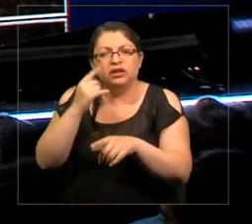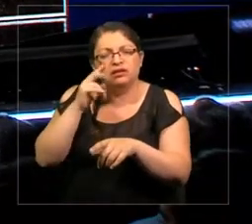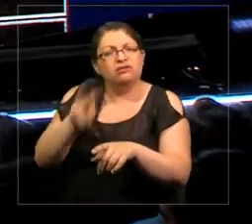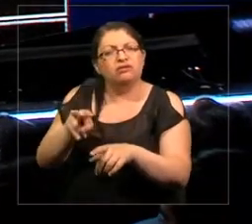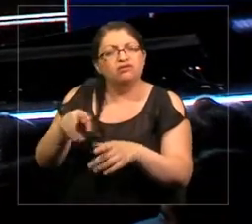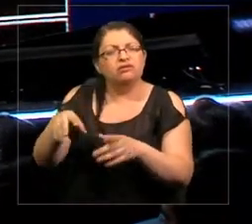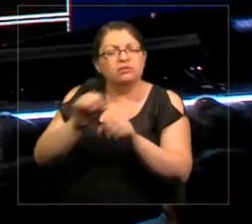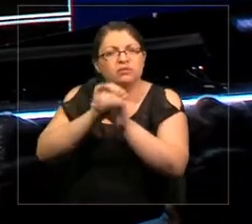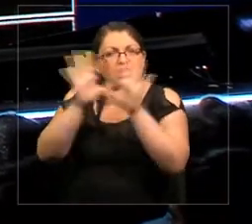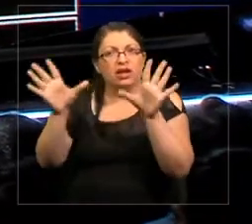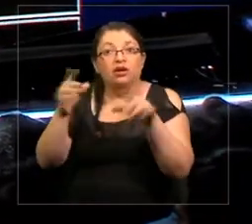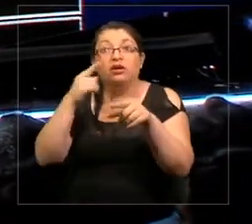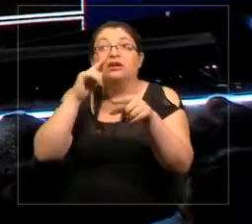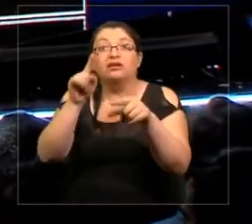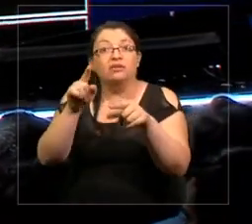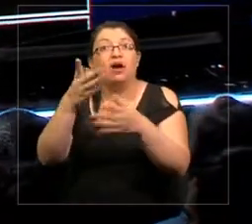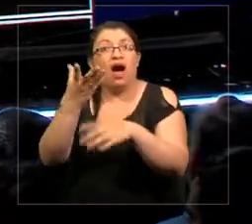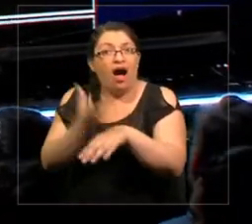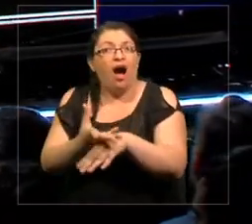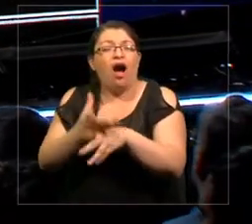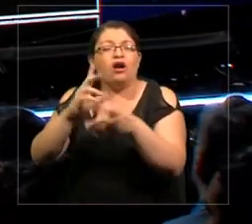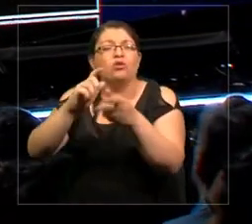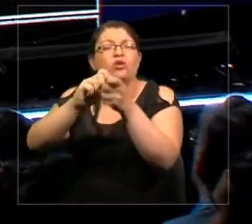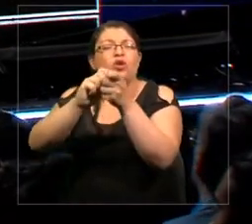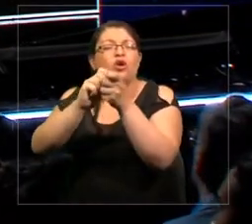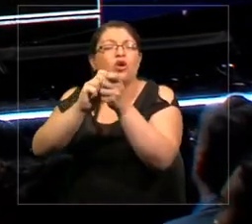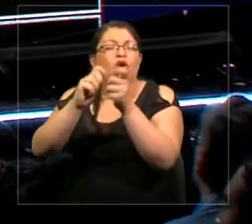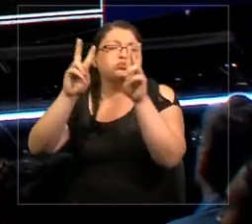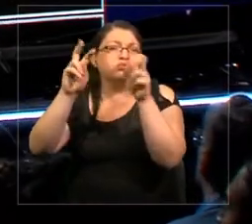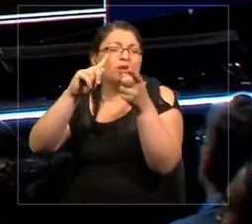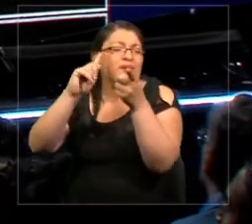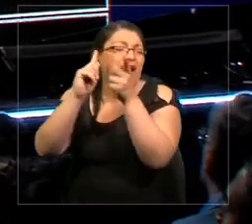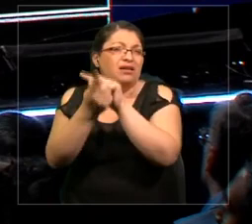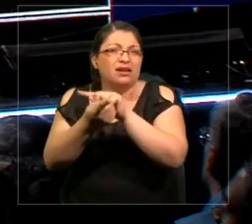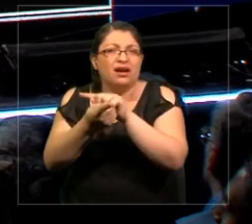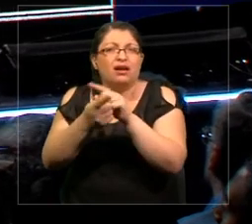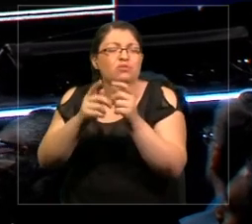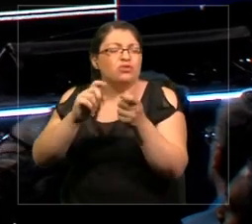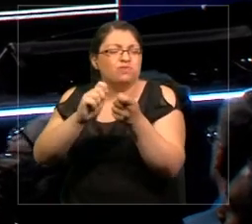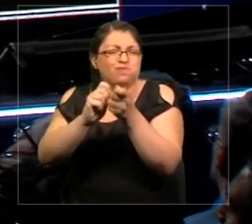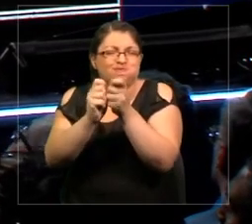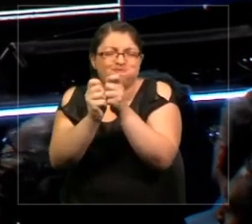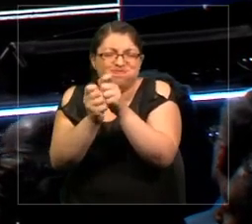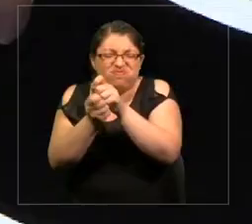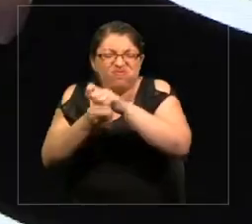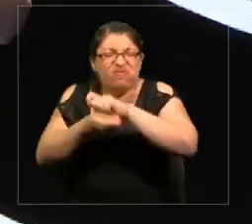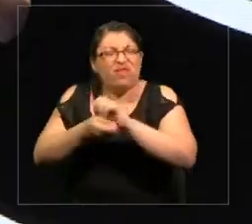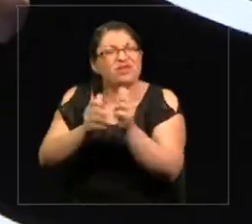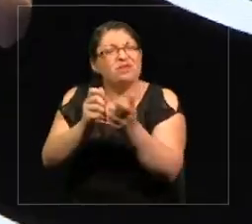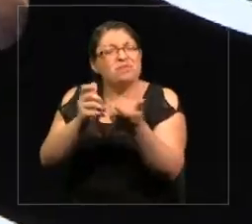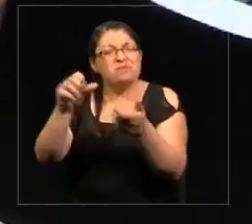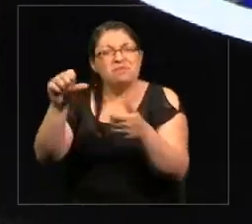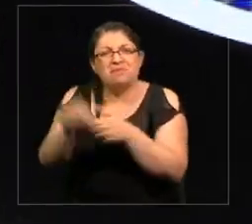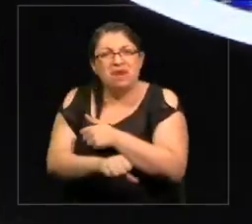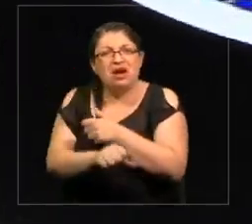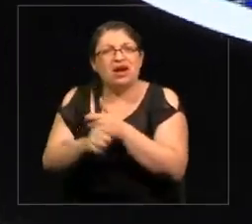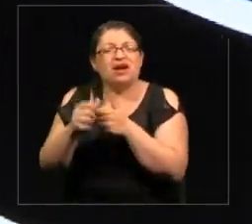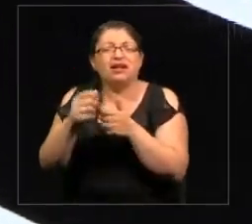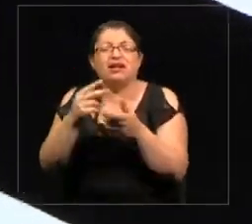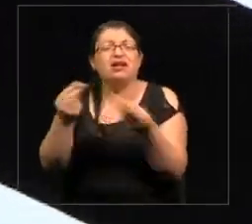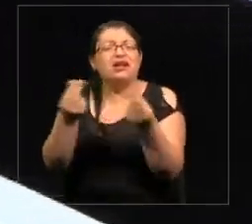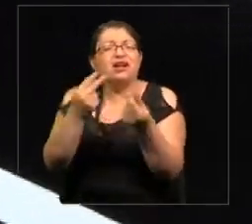que se presenta un deterioro general de la calidad de vida en las ciudades deterioro ambiental